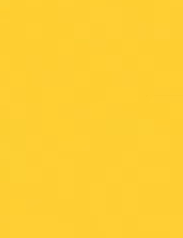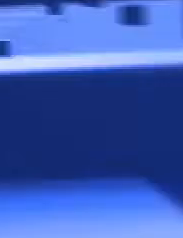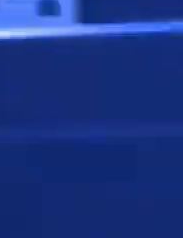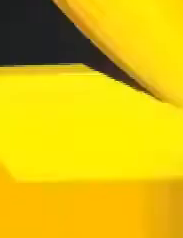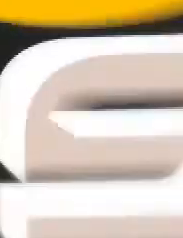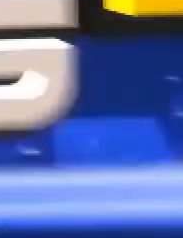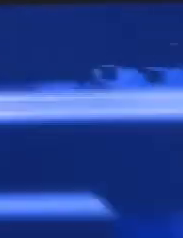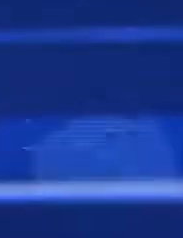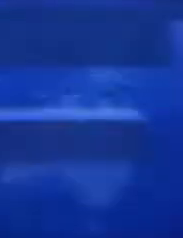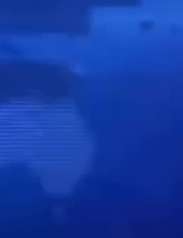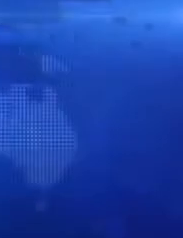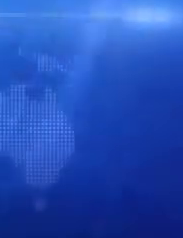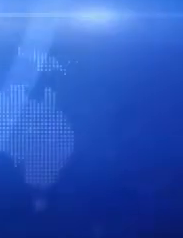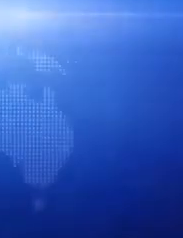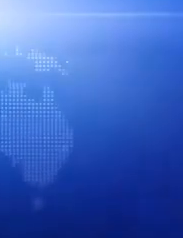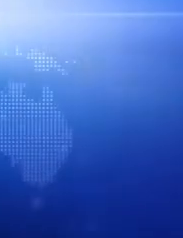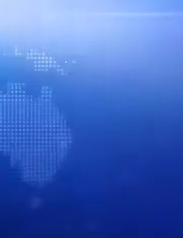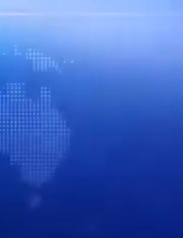pesos.